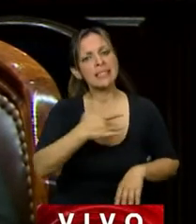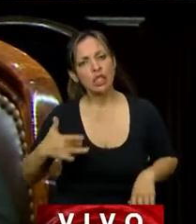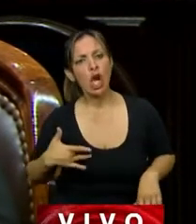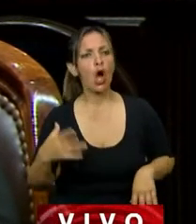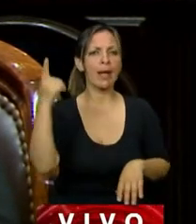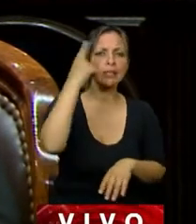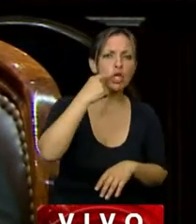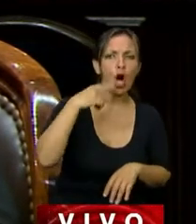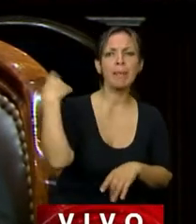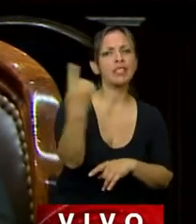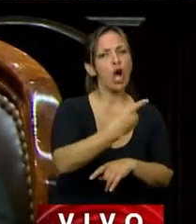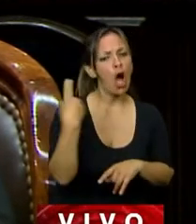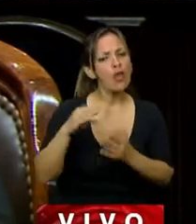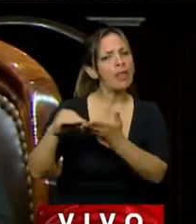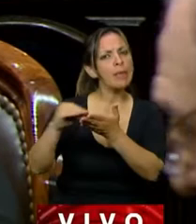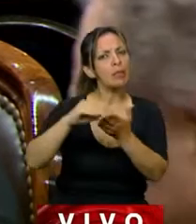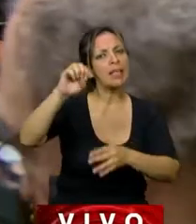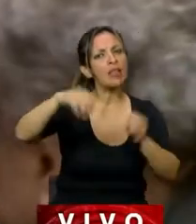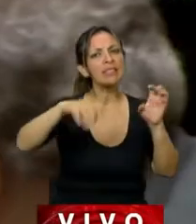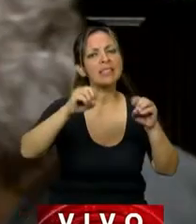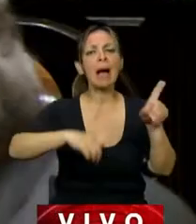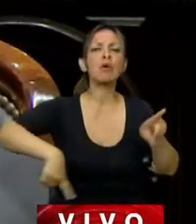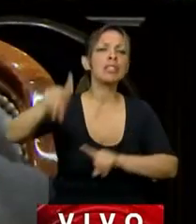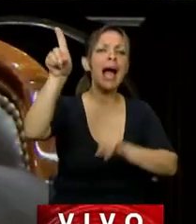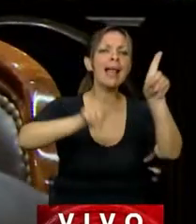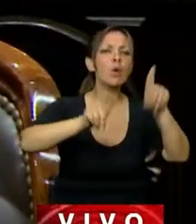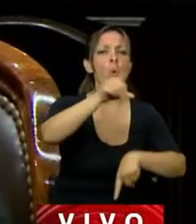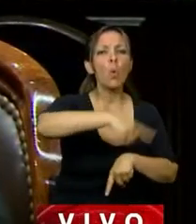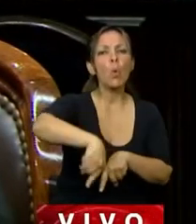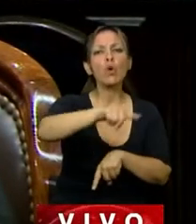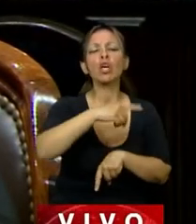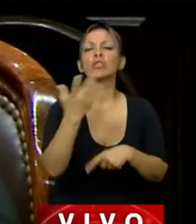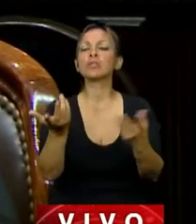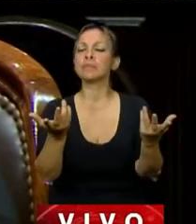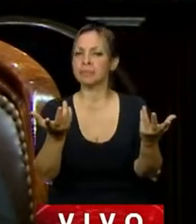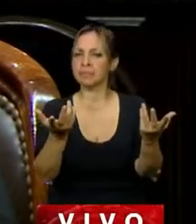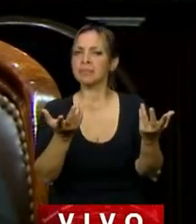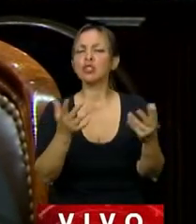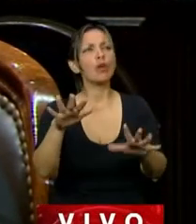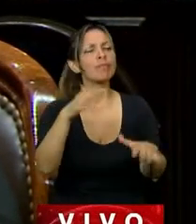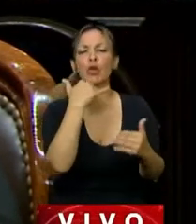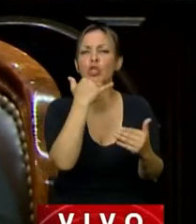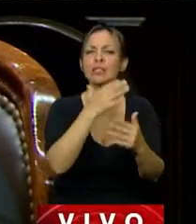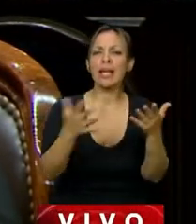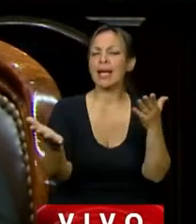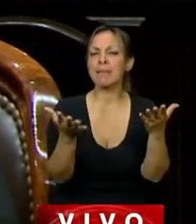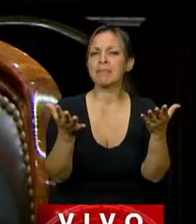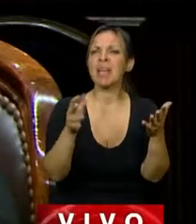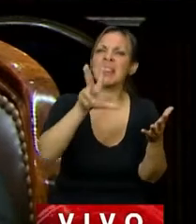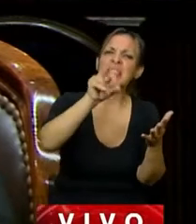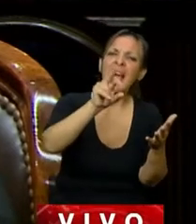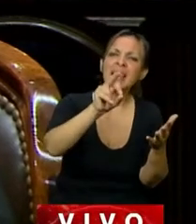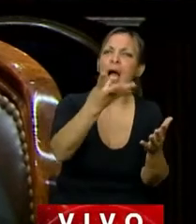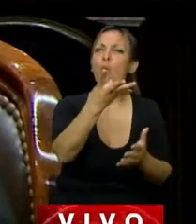que estamos acá y se han desgranado muchísimas, no sé,